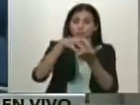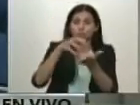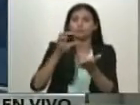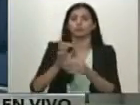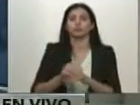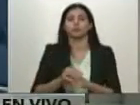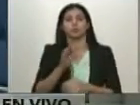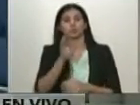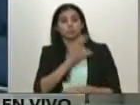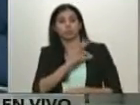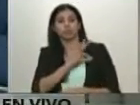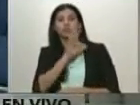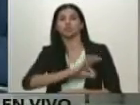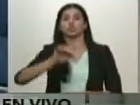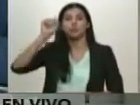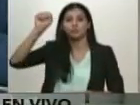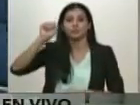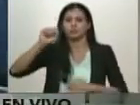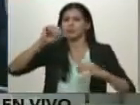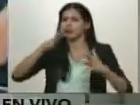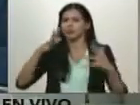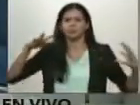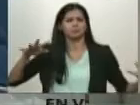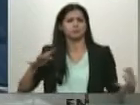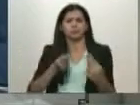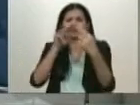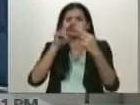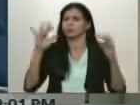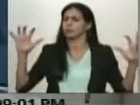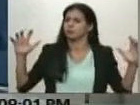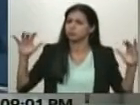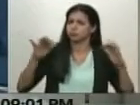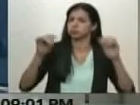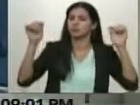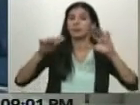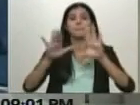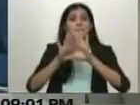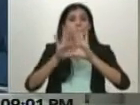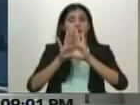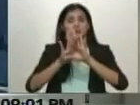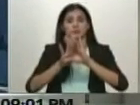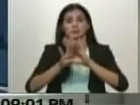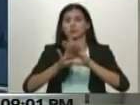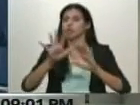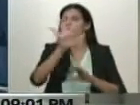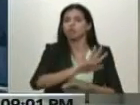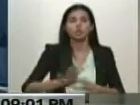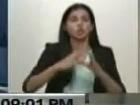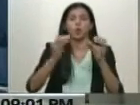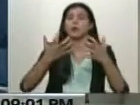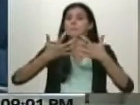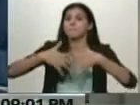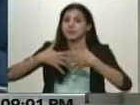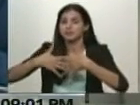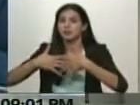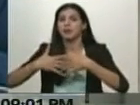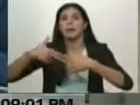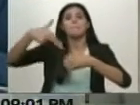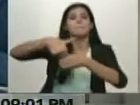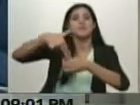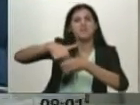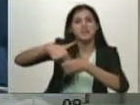y socialistas. Un gran encuentro del espacio productivo socialista. Martes, todas las empresas, desde